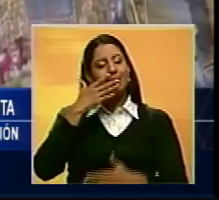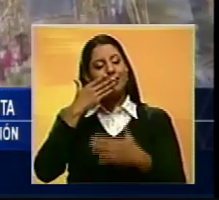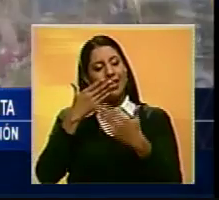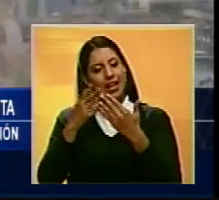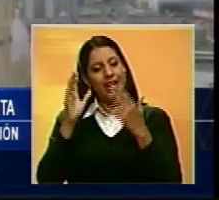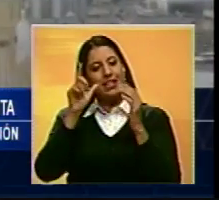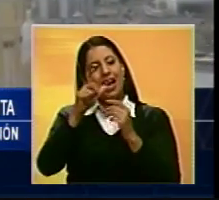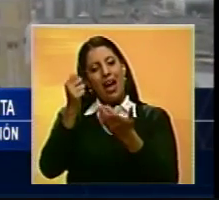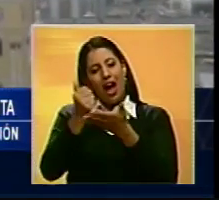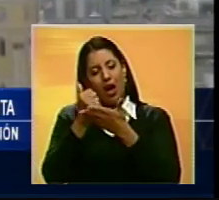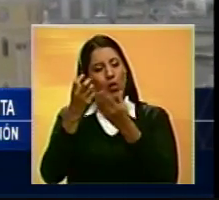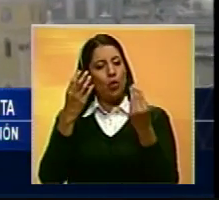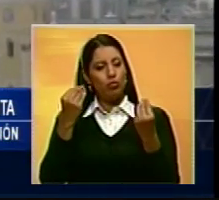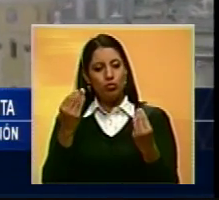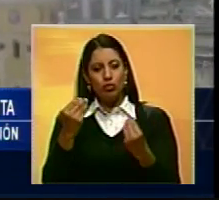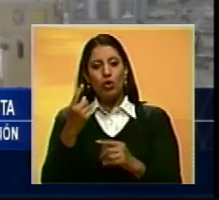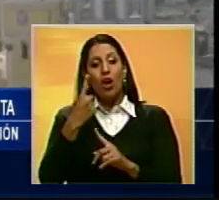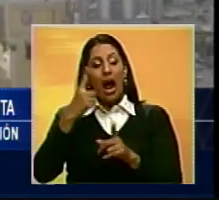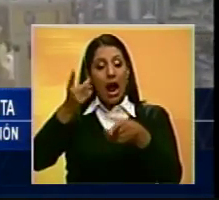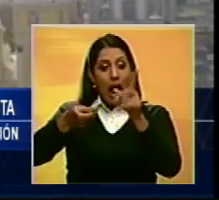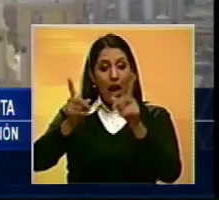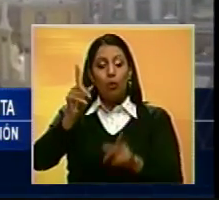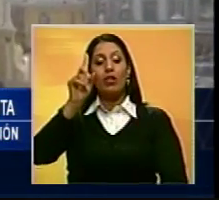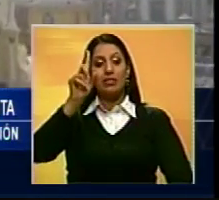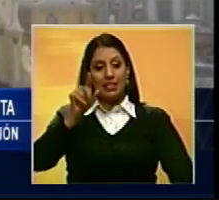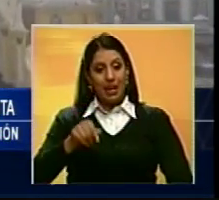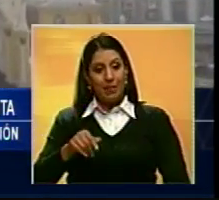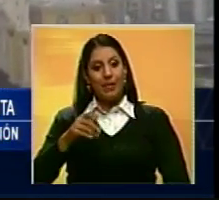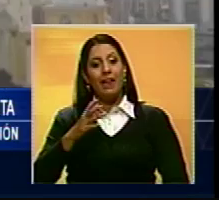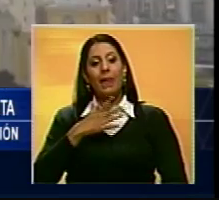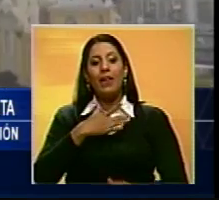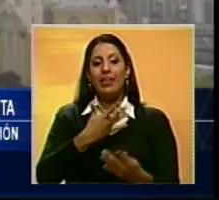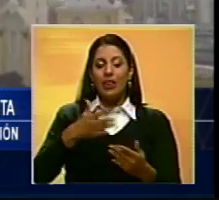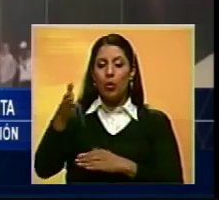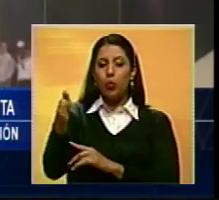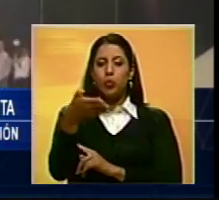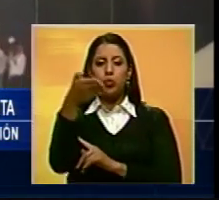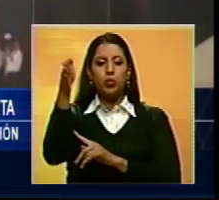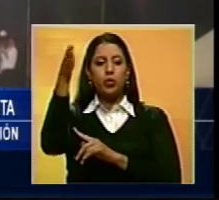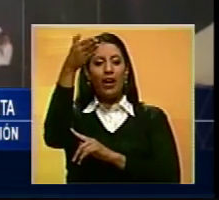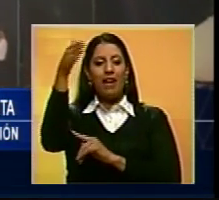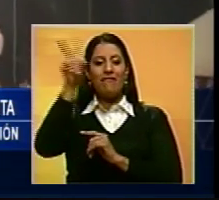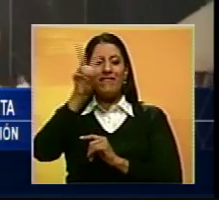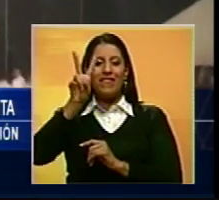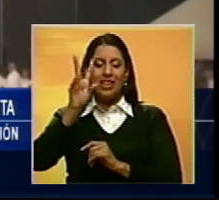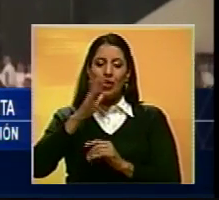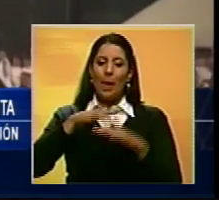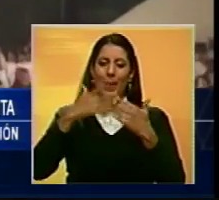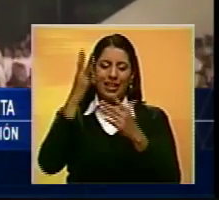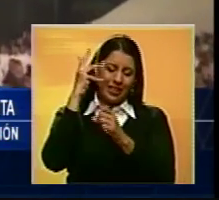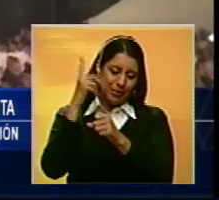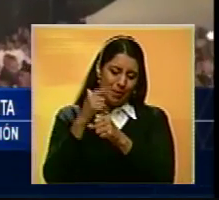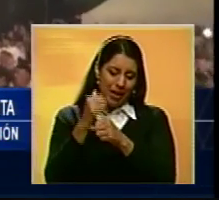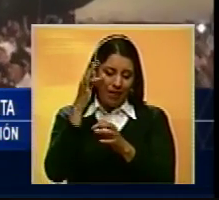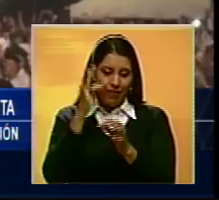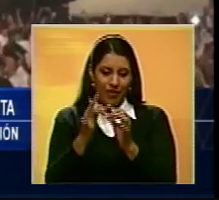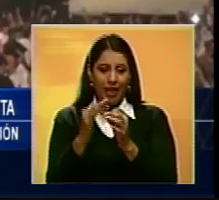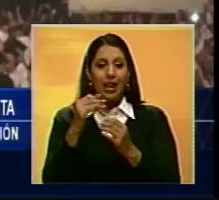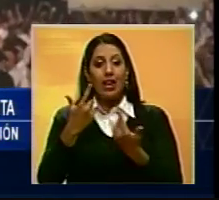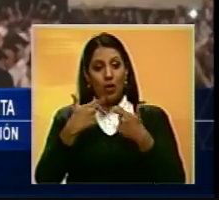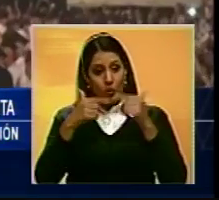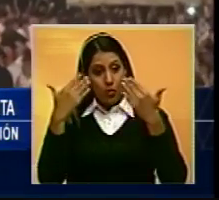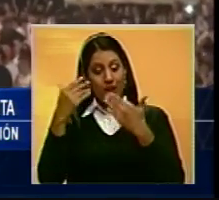agradecieron los favores concedidos y algunos inclusive batieron la bandera venezolana en señal de esperanza. En el